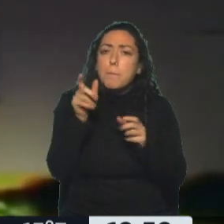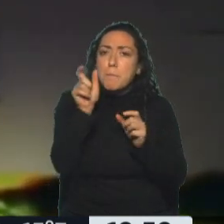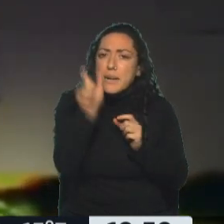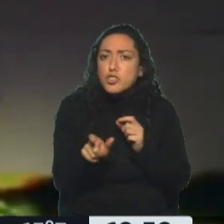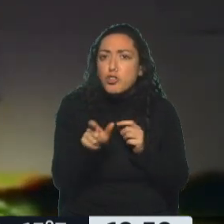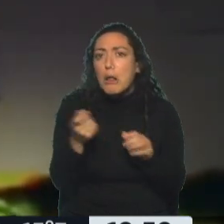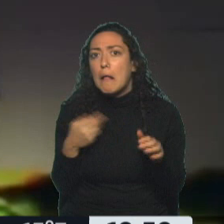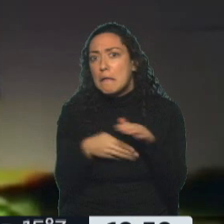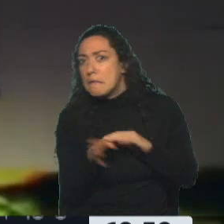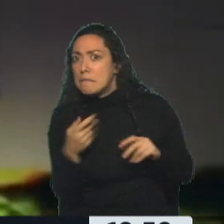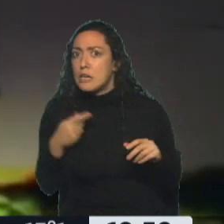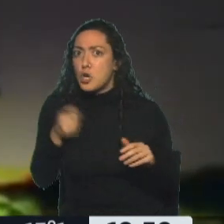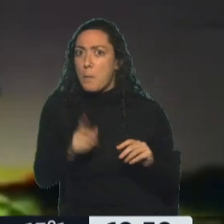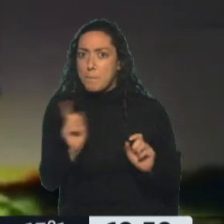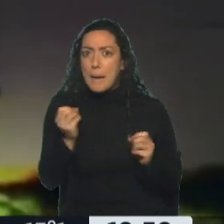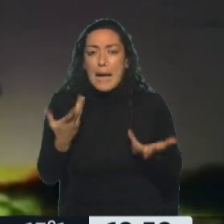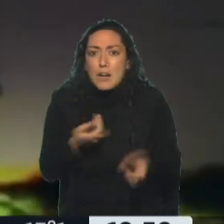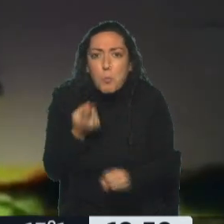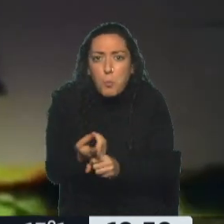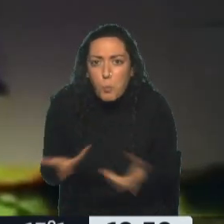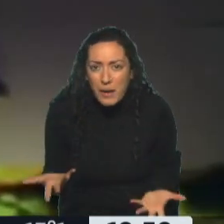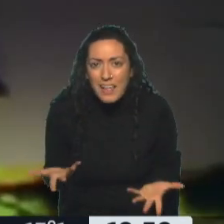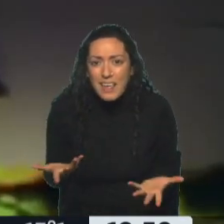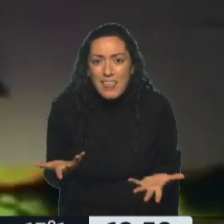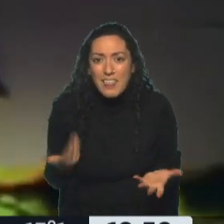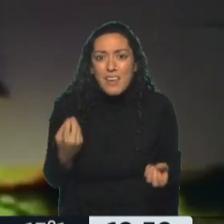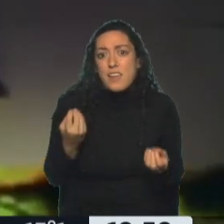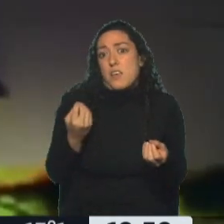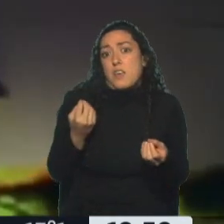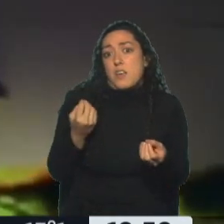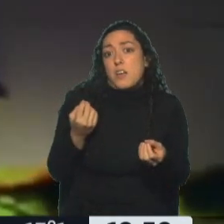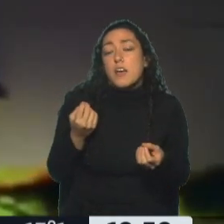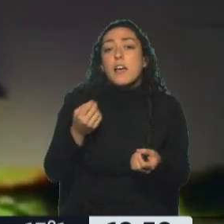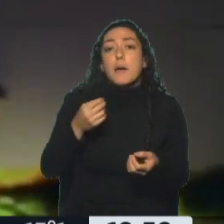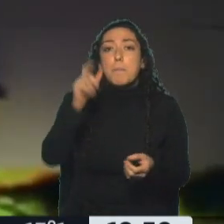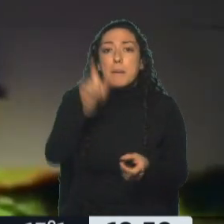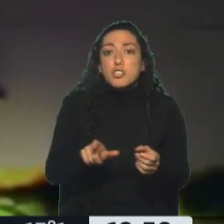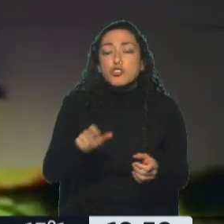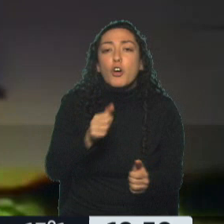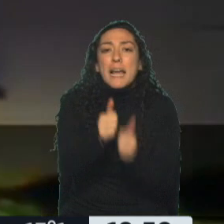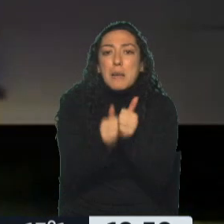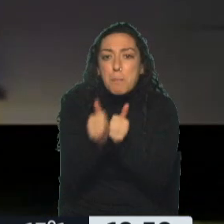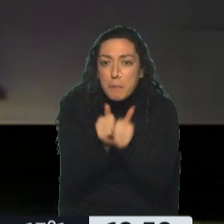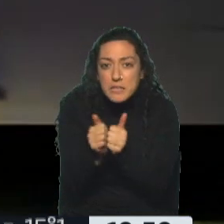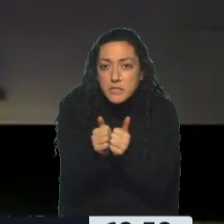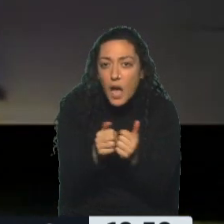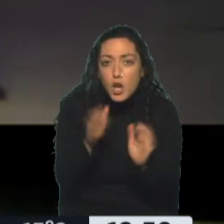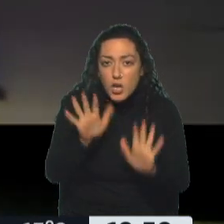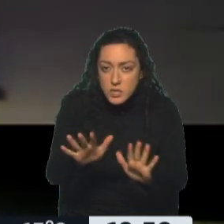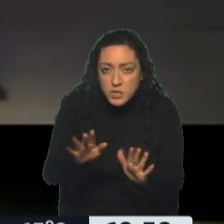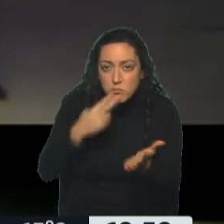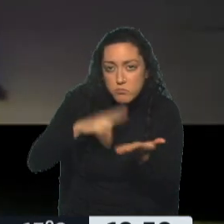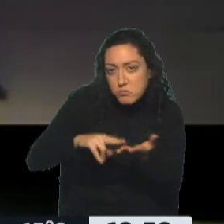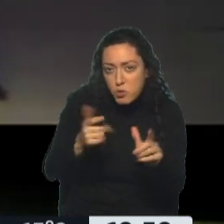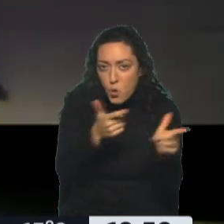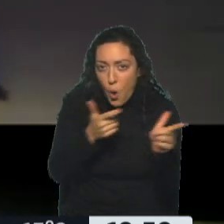pagar. Claro. Las utilidades que se generan nunca las tiene el empresario líquidas. Tiene algo